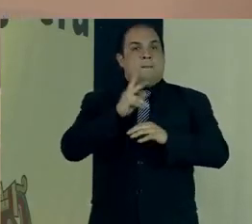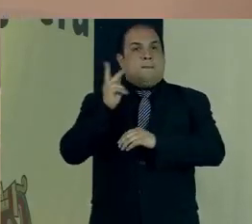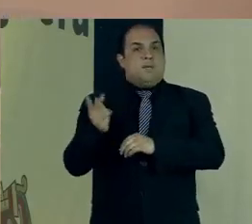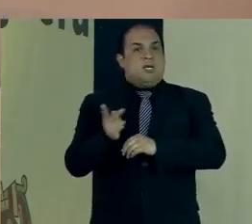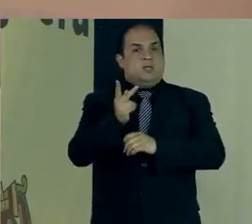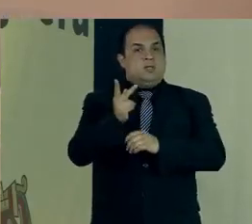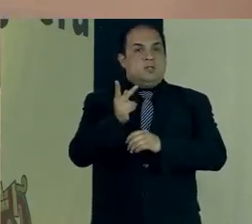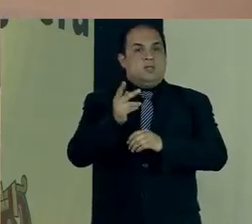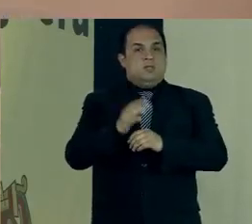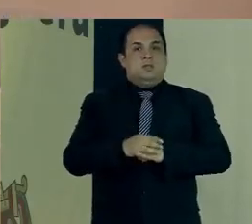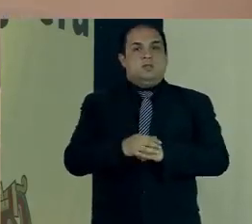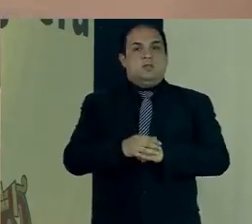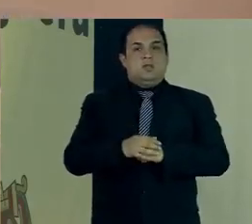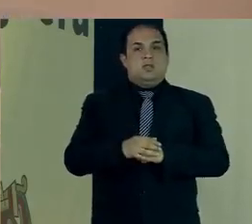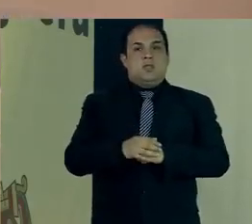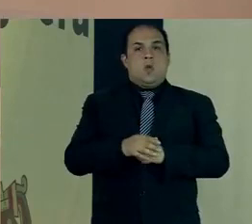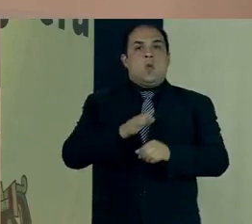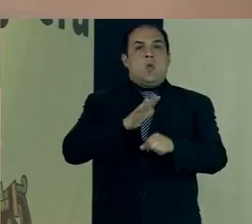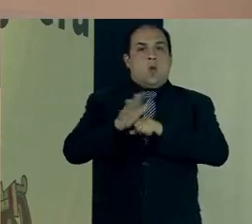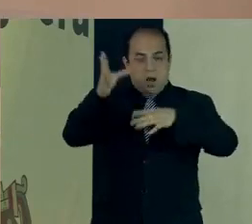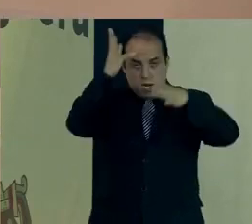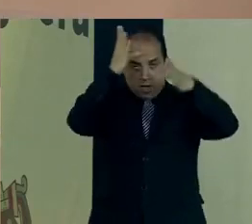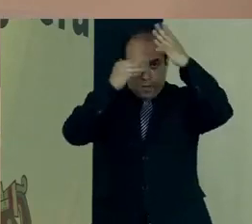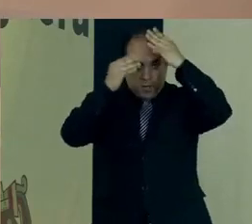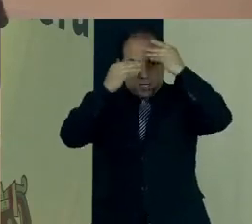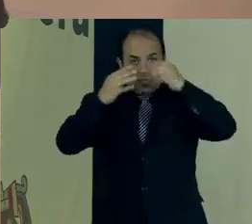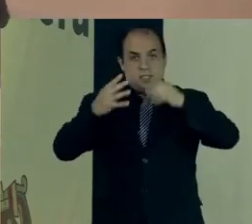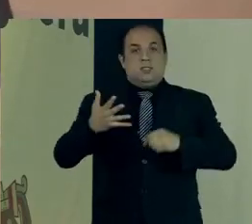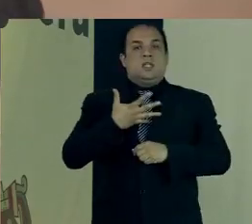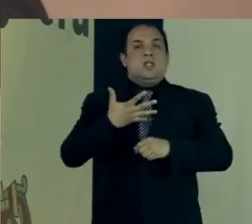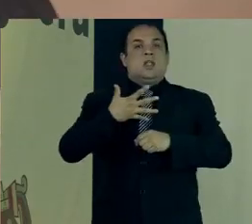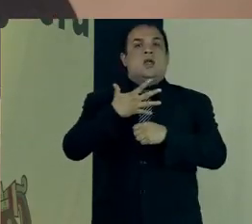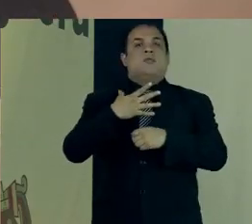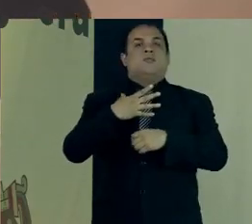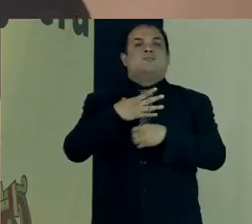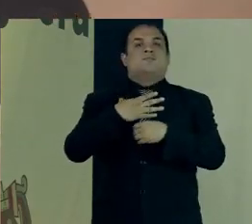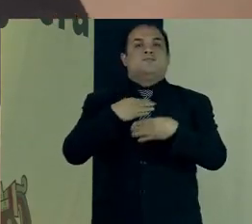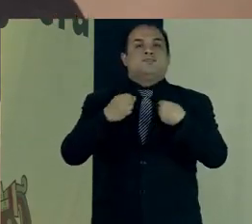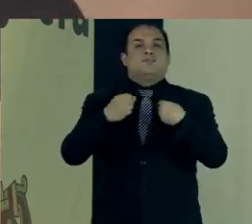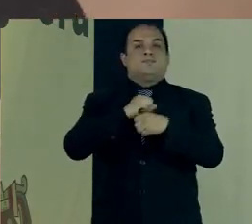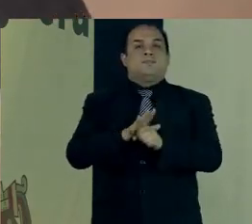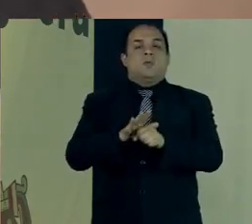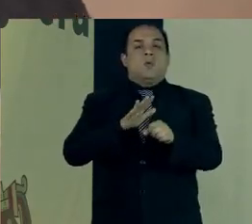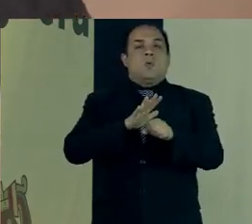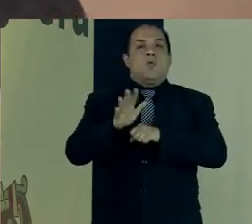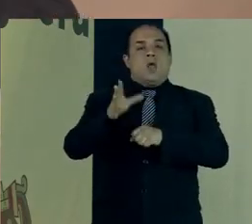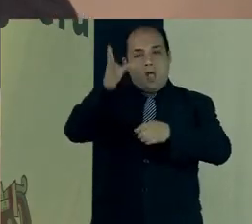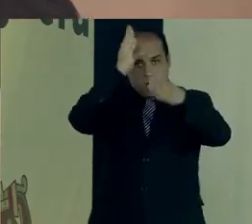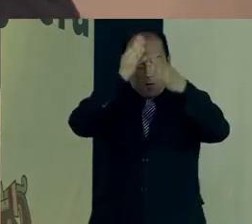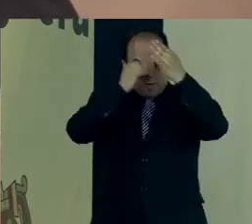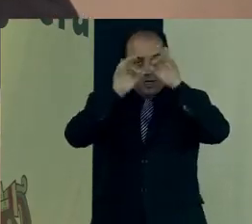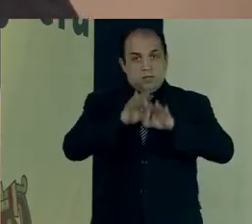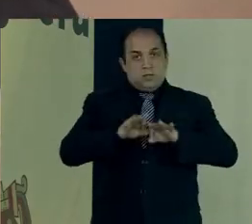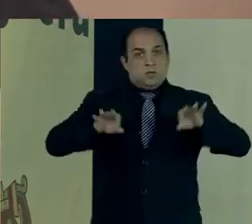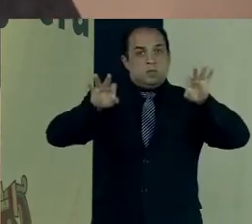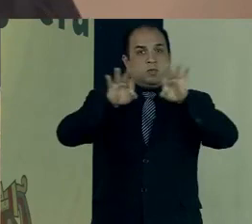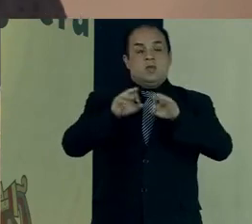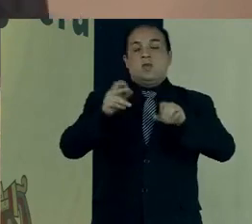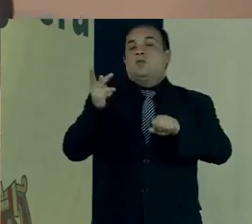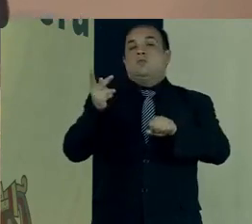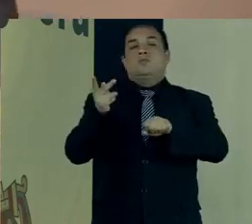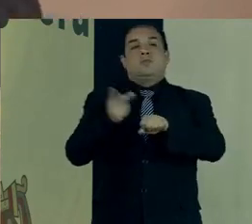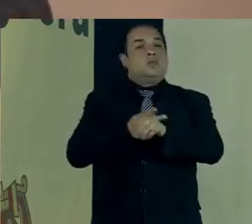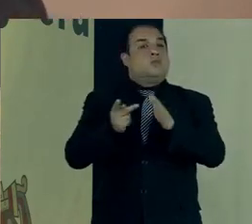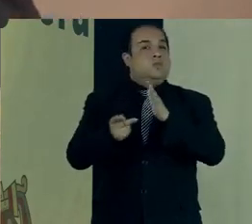sobre las lecciones aprendidas de la pandemia cuáles son las lecciones útiles para que no nos vuelva a pasar